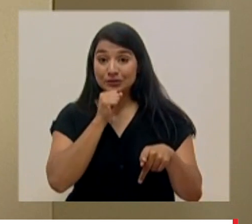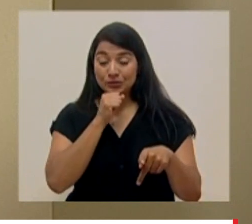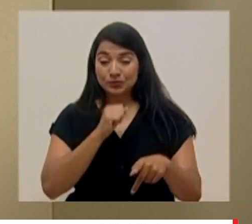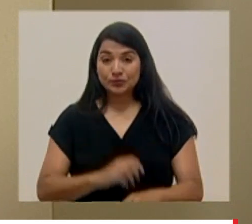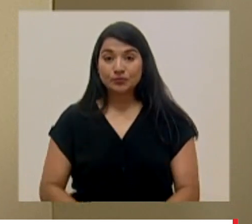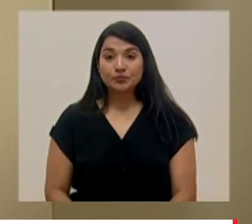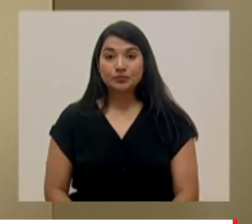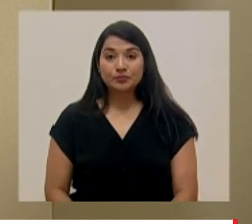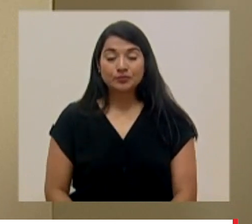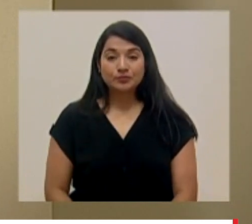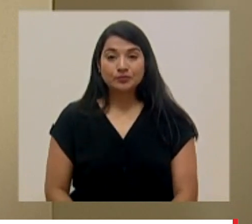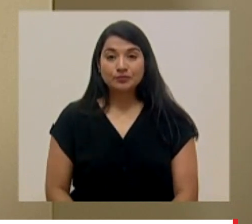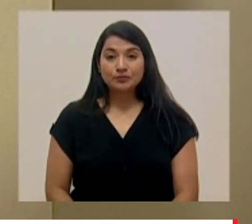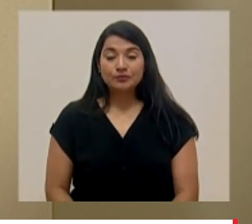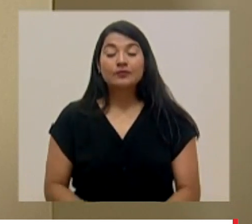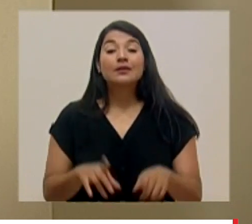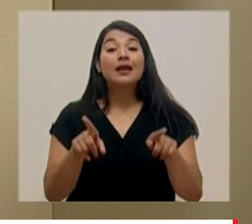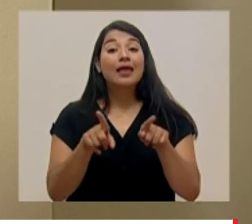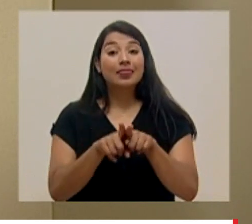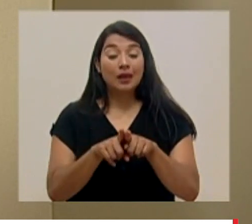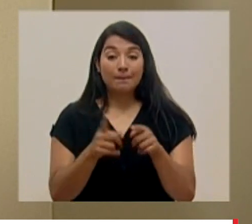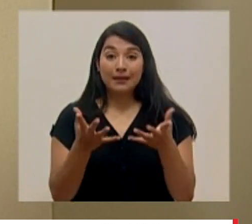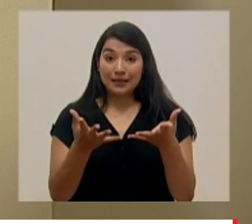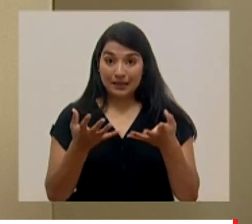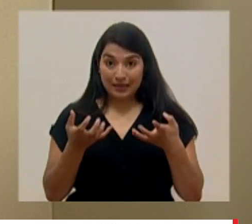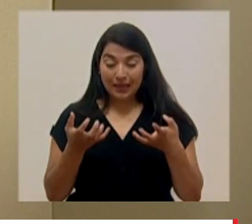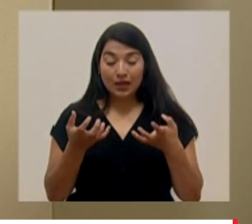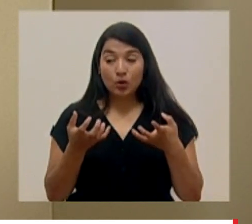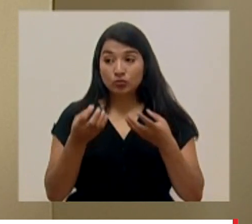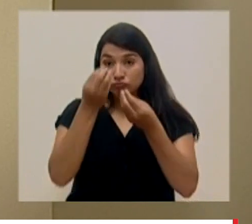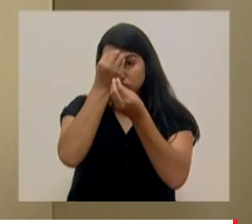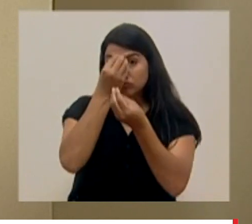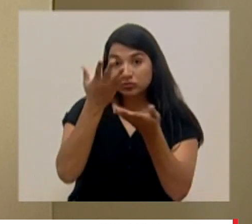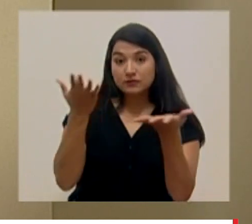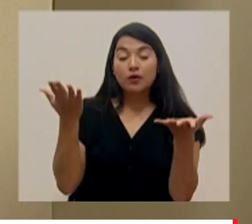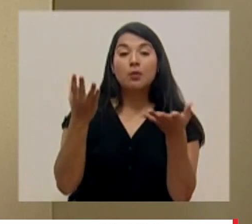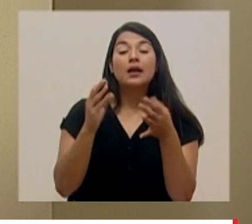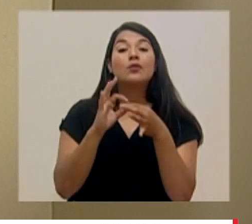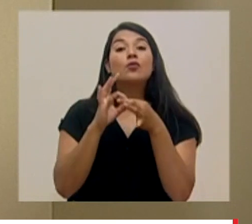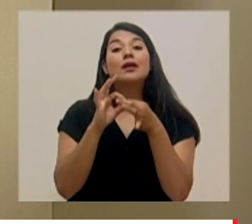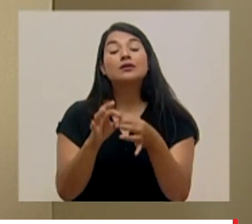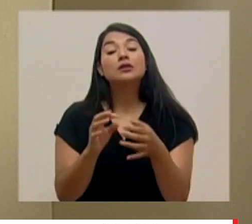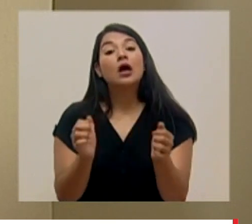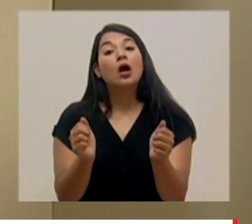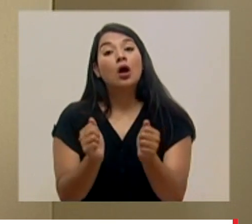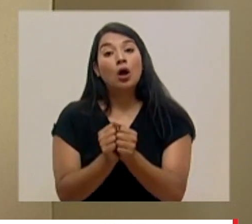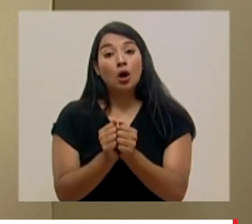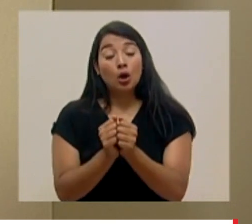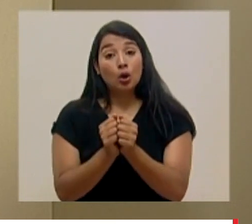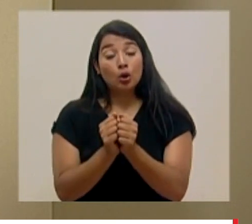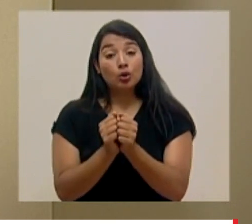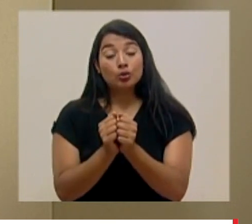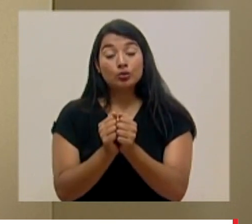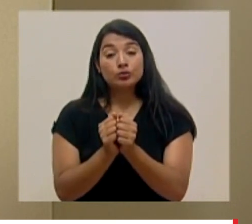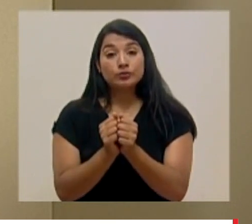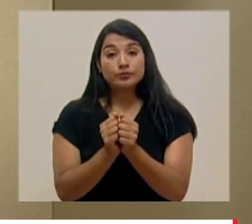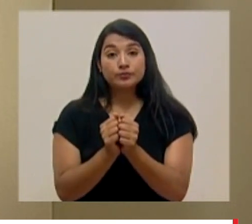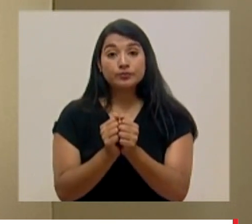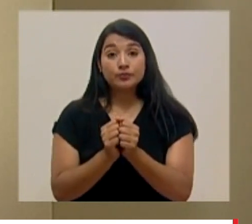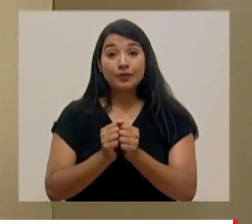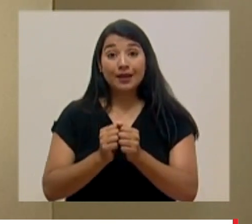mayores. También quería informar que con respecto a la